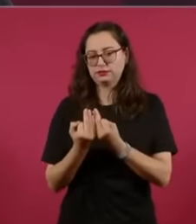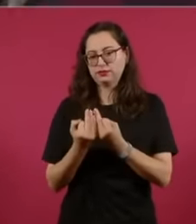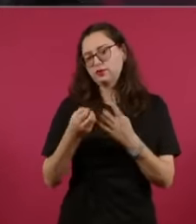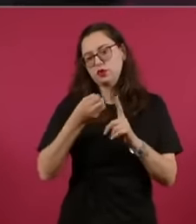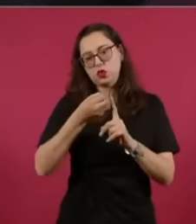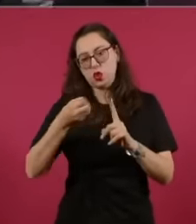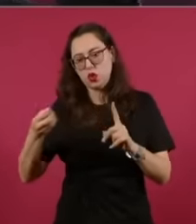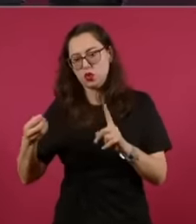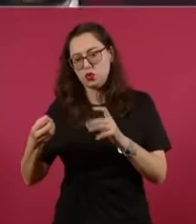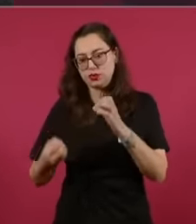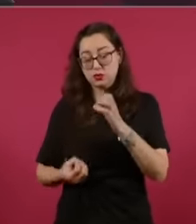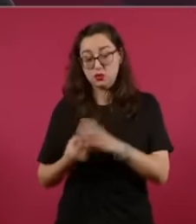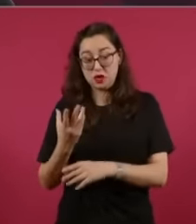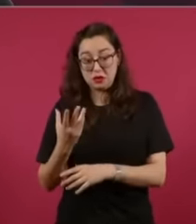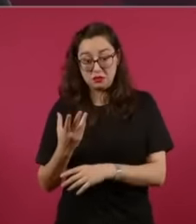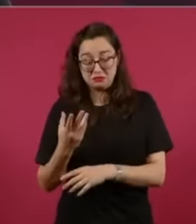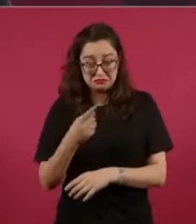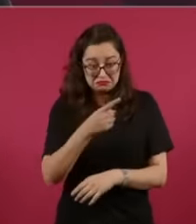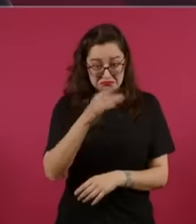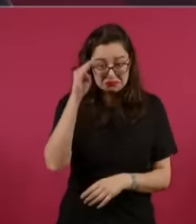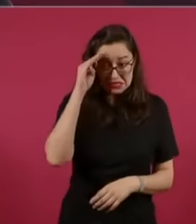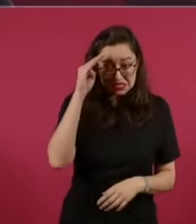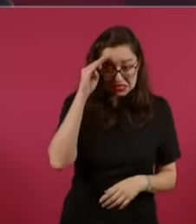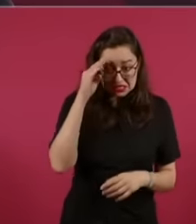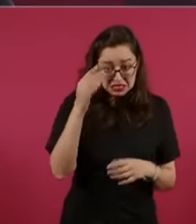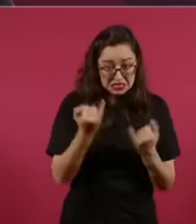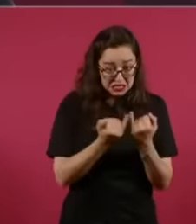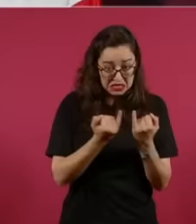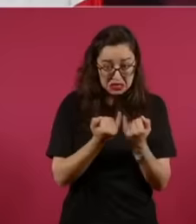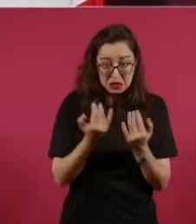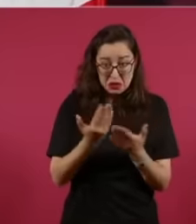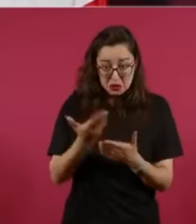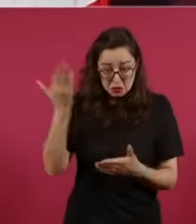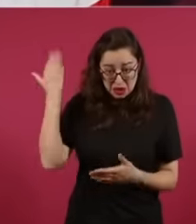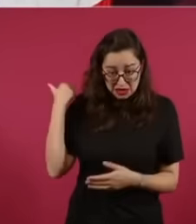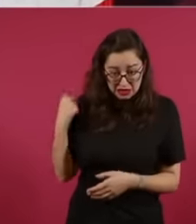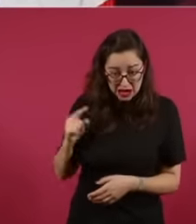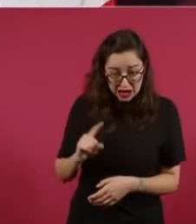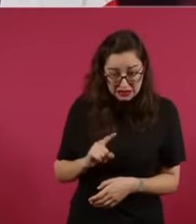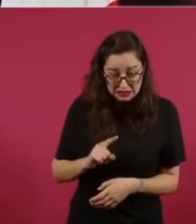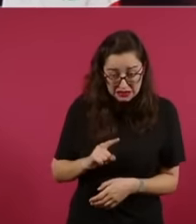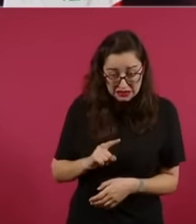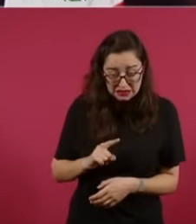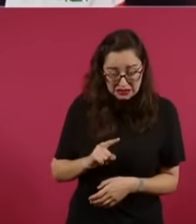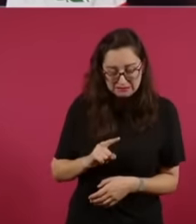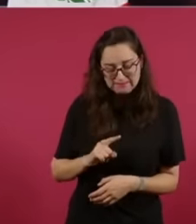y que no se puede hacer o no se puede poner